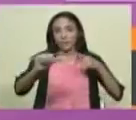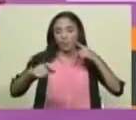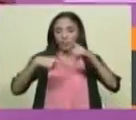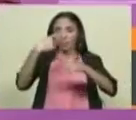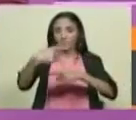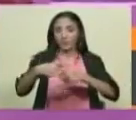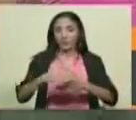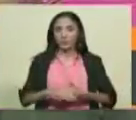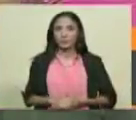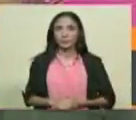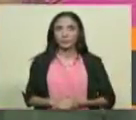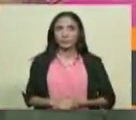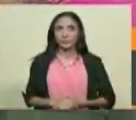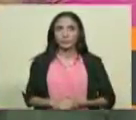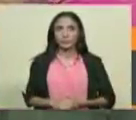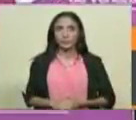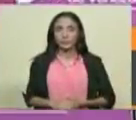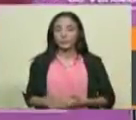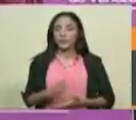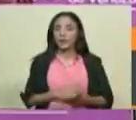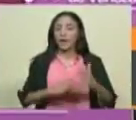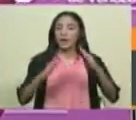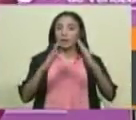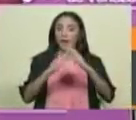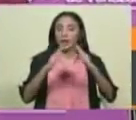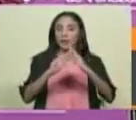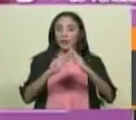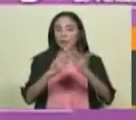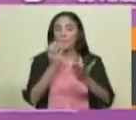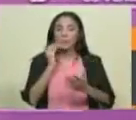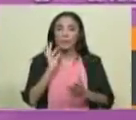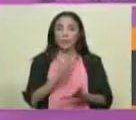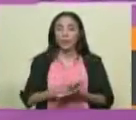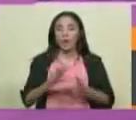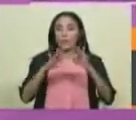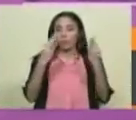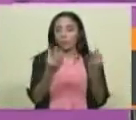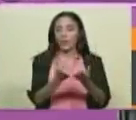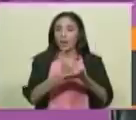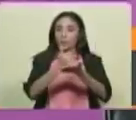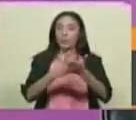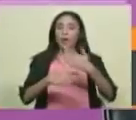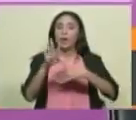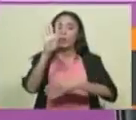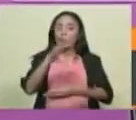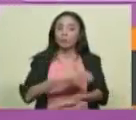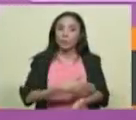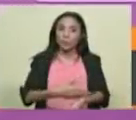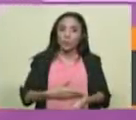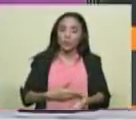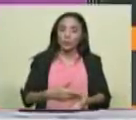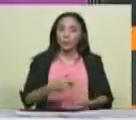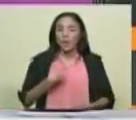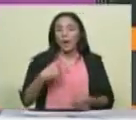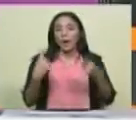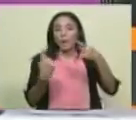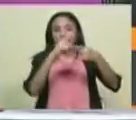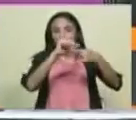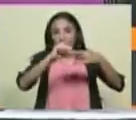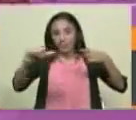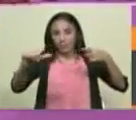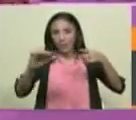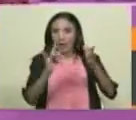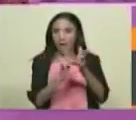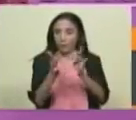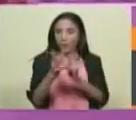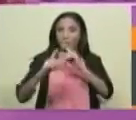acto para llegar al hogar de la patria número 4 millones. Yo sería muy feliz que la primera semana de abril,